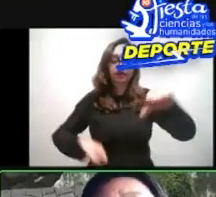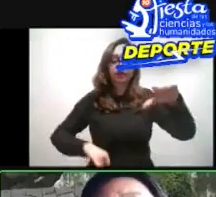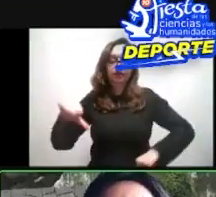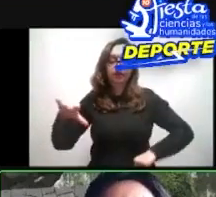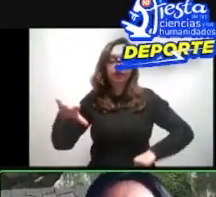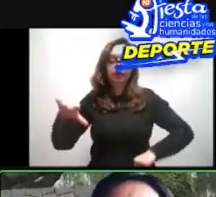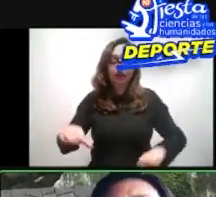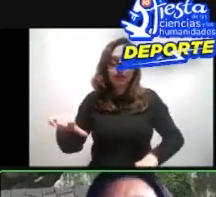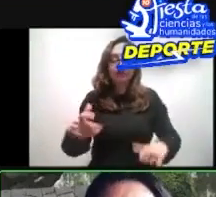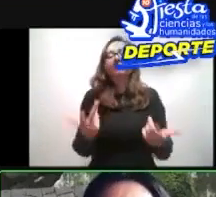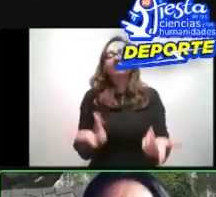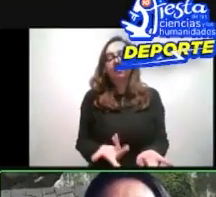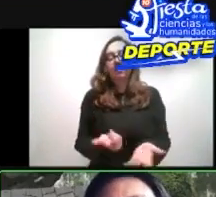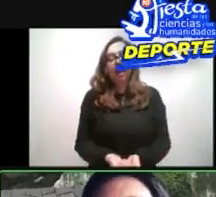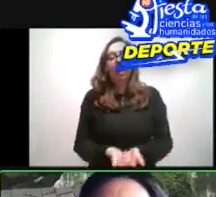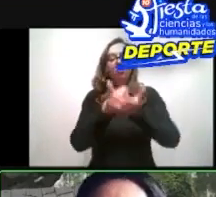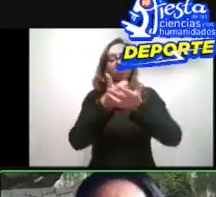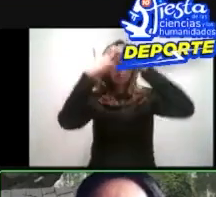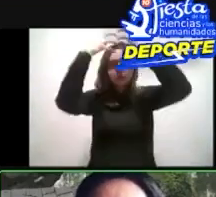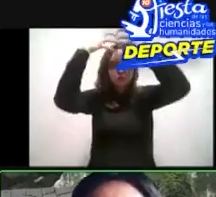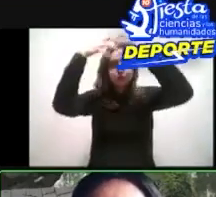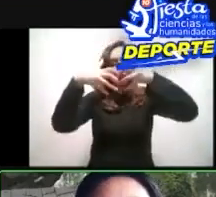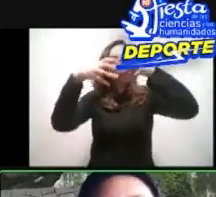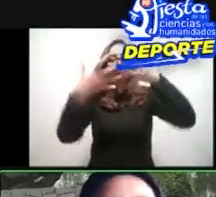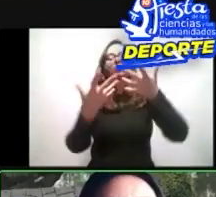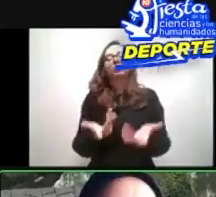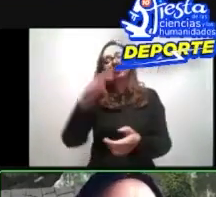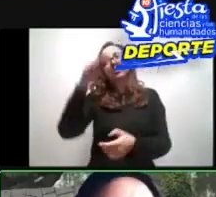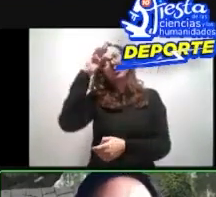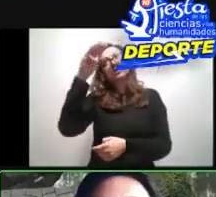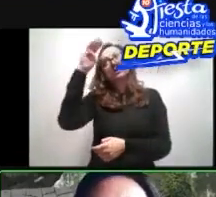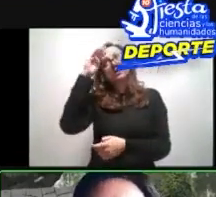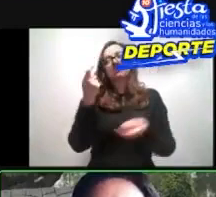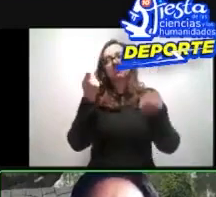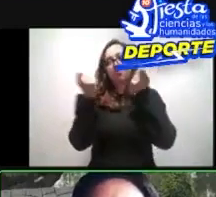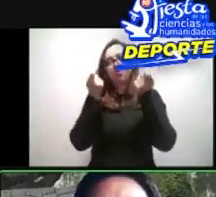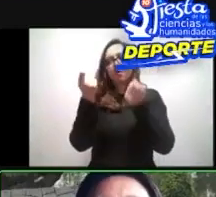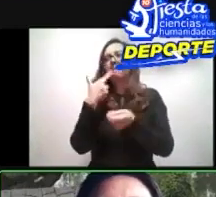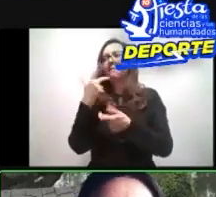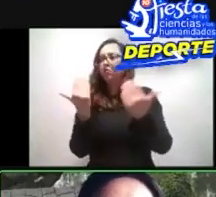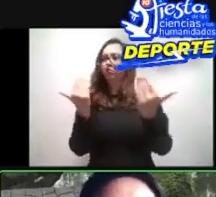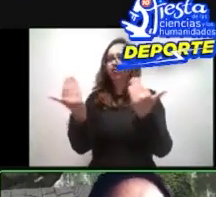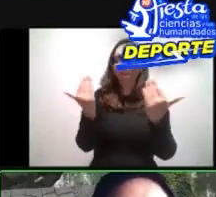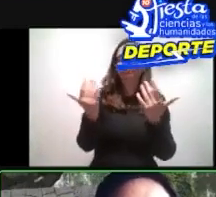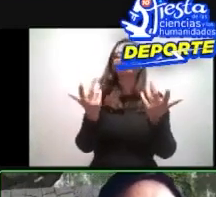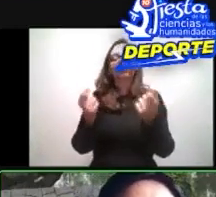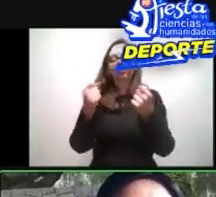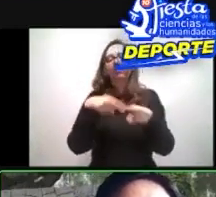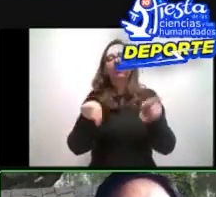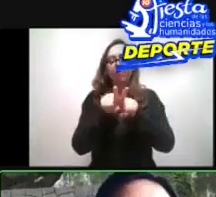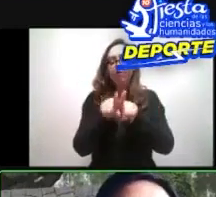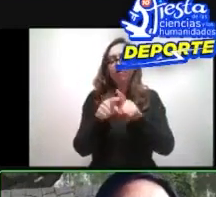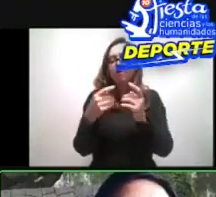nos ayuda a regular no solamente nuestro pensamiento, hacer juicios, entre otras cosas, sino funcionamiento